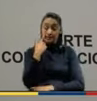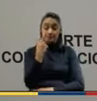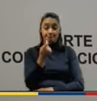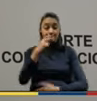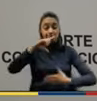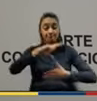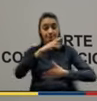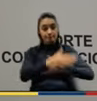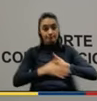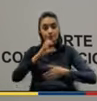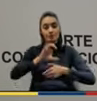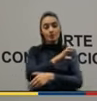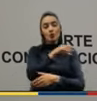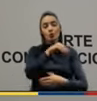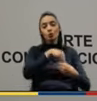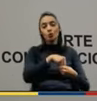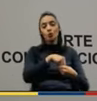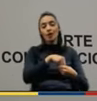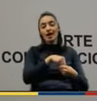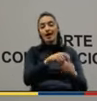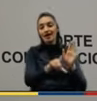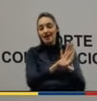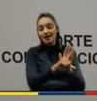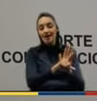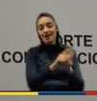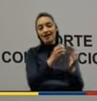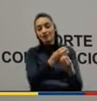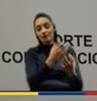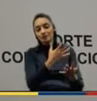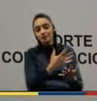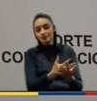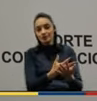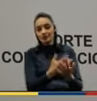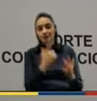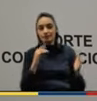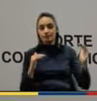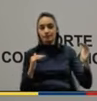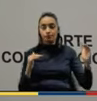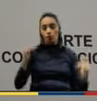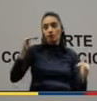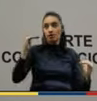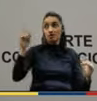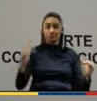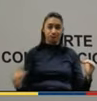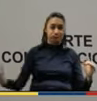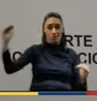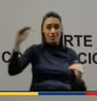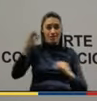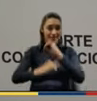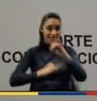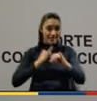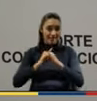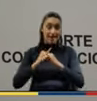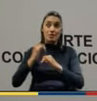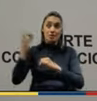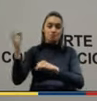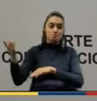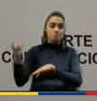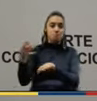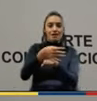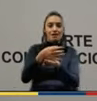legales e institucionales pueden no soportar efectivamente las demandas impuestas por estructuras supranacionales. Además, la falta de mecanismos de control